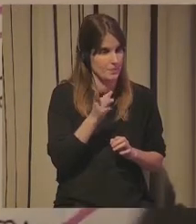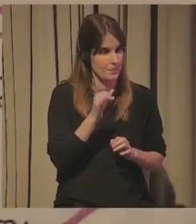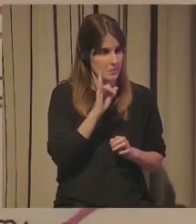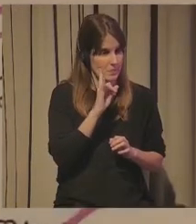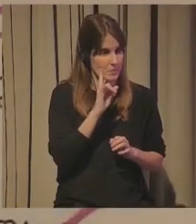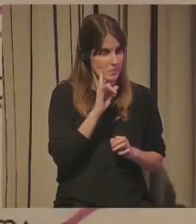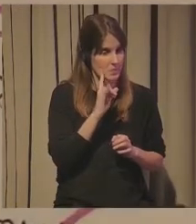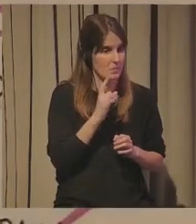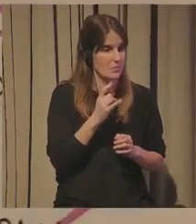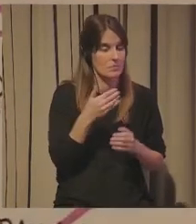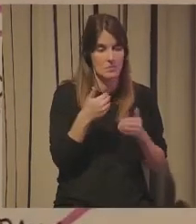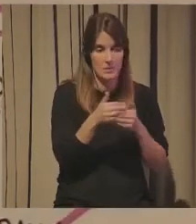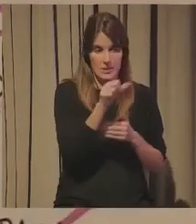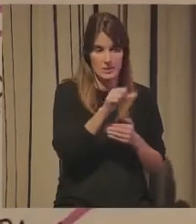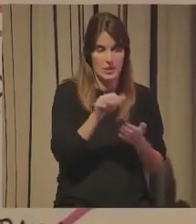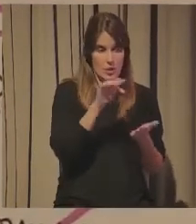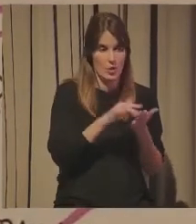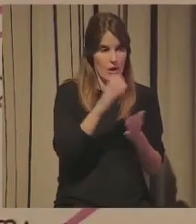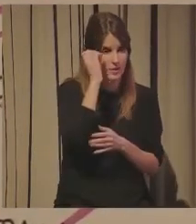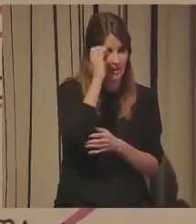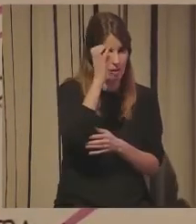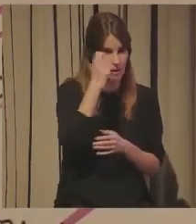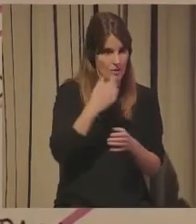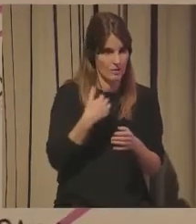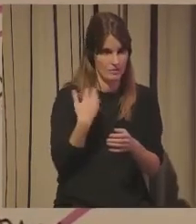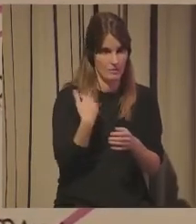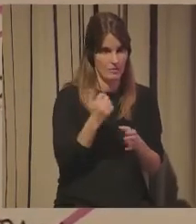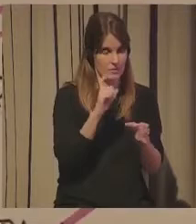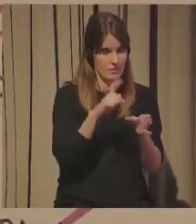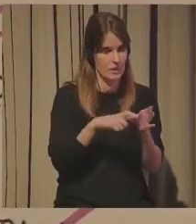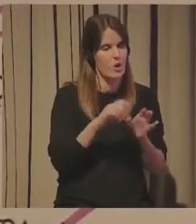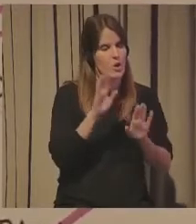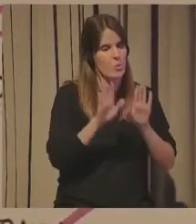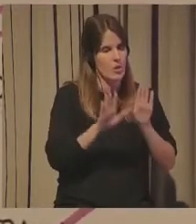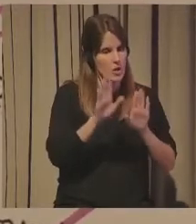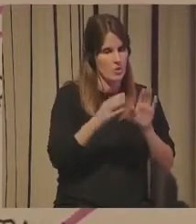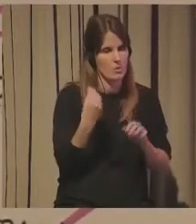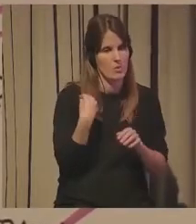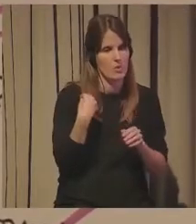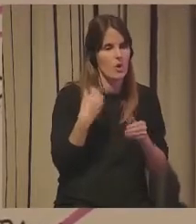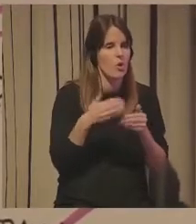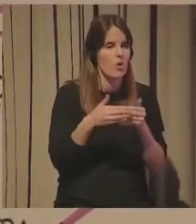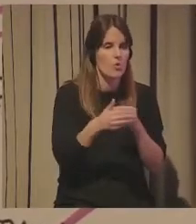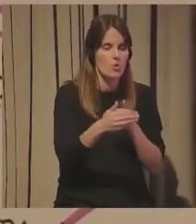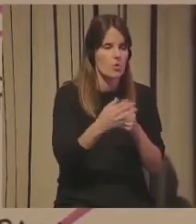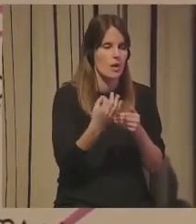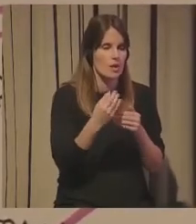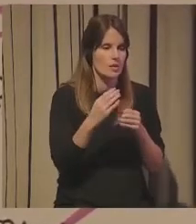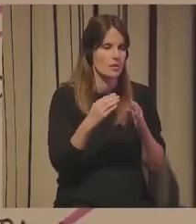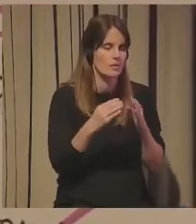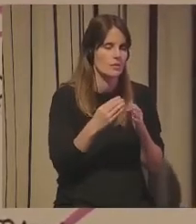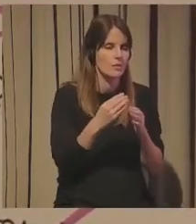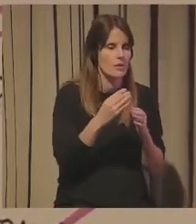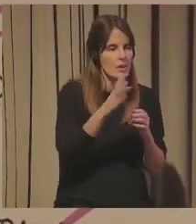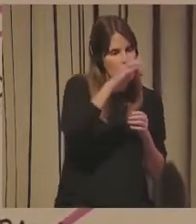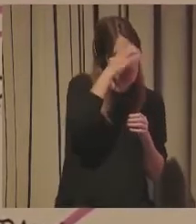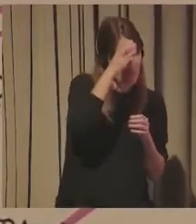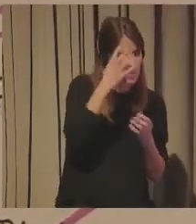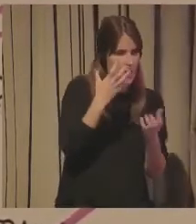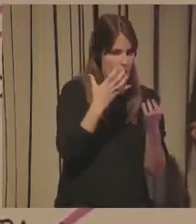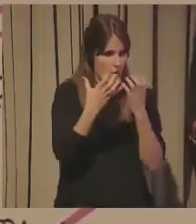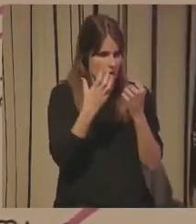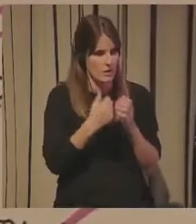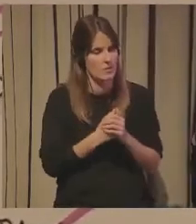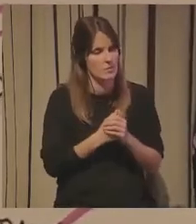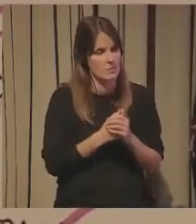Vamos a dar unas charlas la semana que viene y la pregunta del moderador es si el futuro es un producto de la ciencia o del arte.